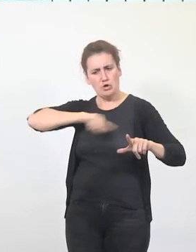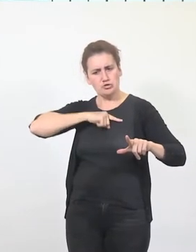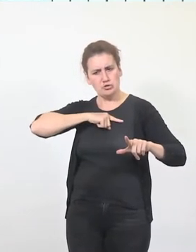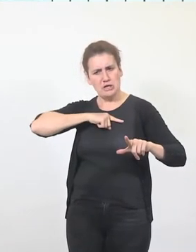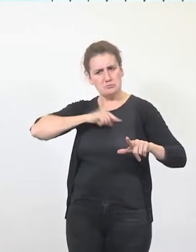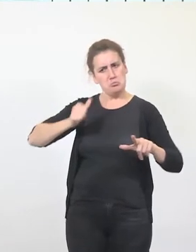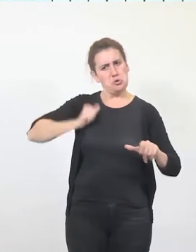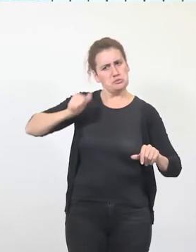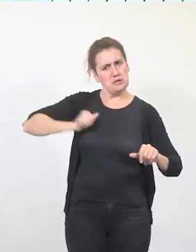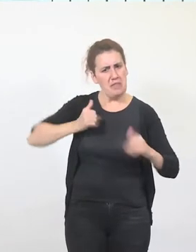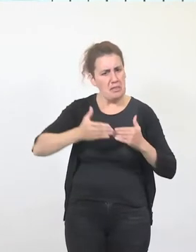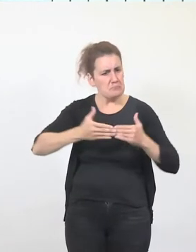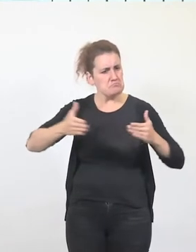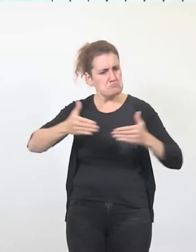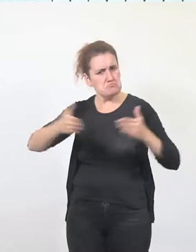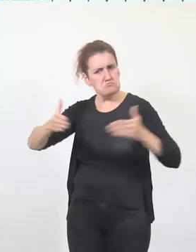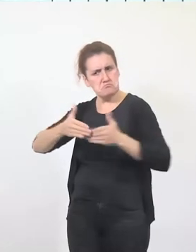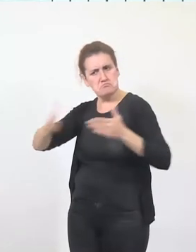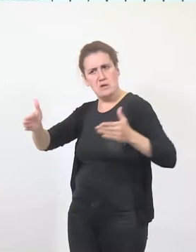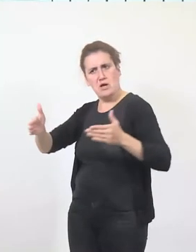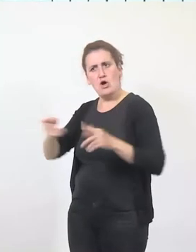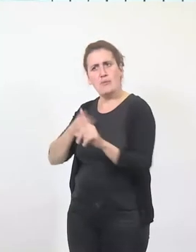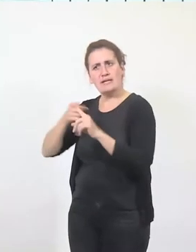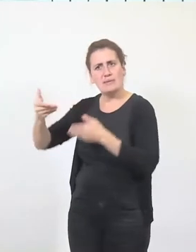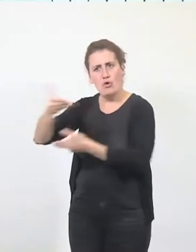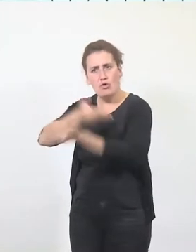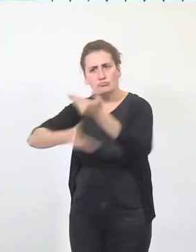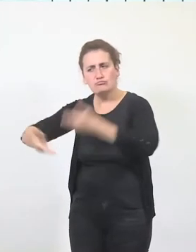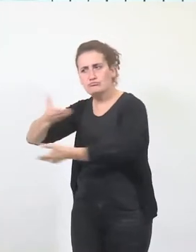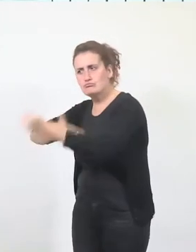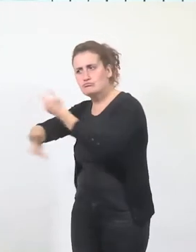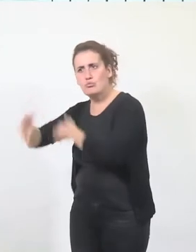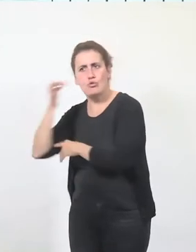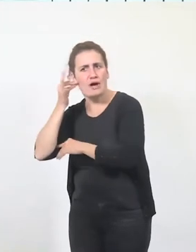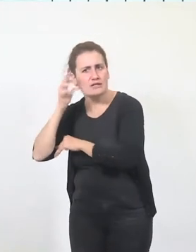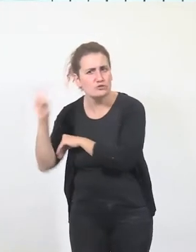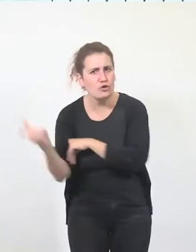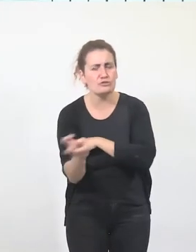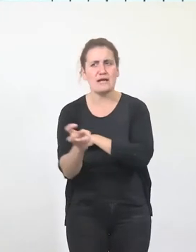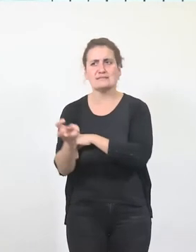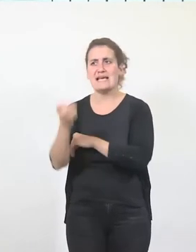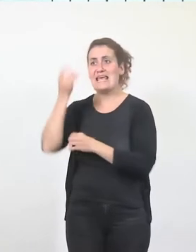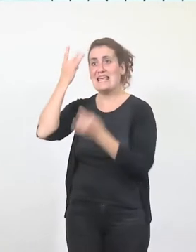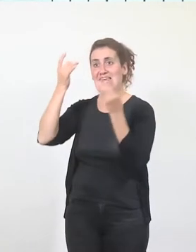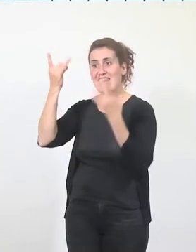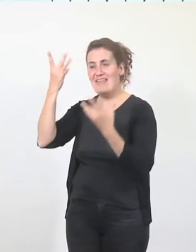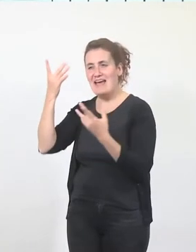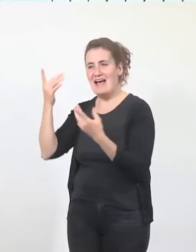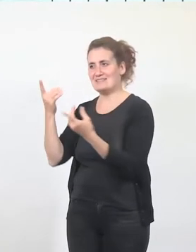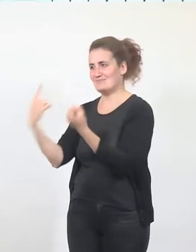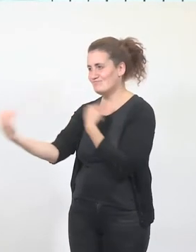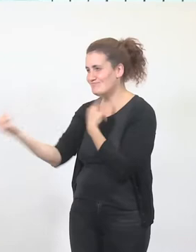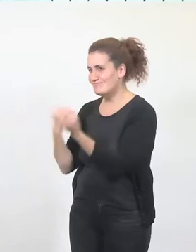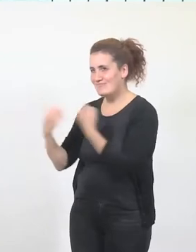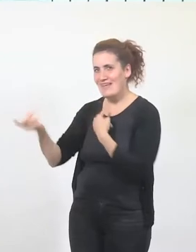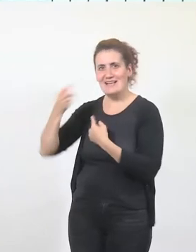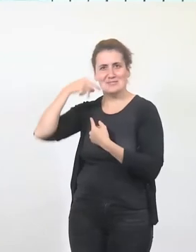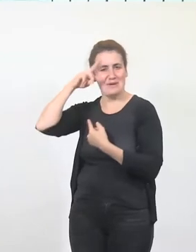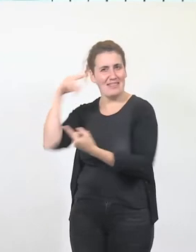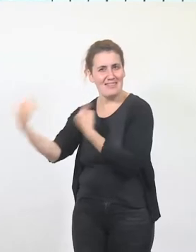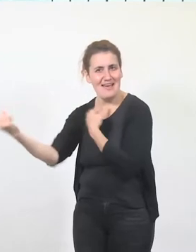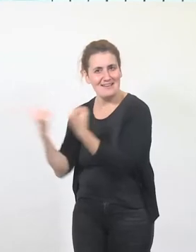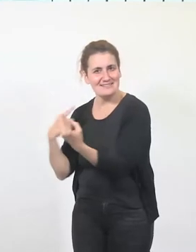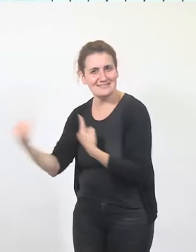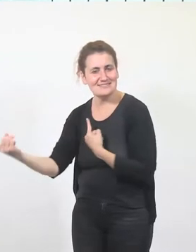muchas posibilidades para colaborar con otras mujeres, para intercambiar ideas, experiencias con otras